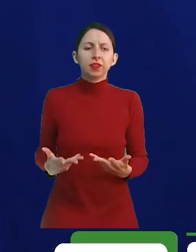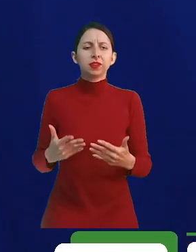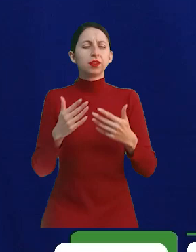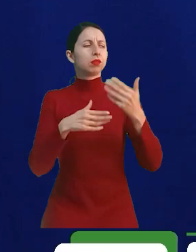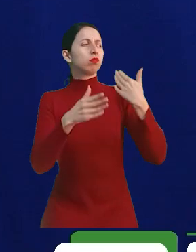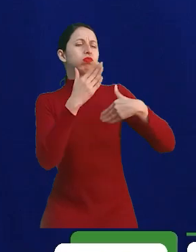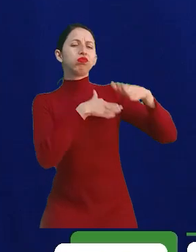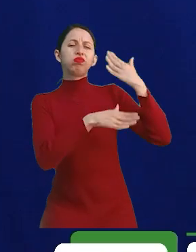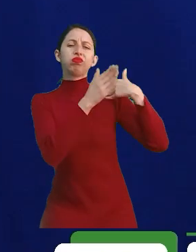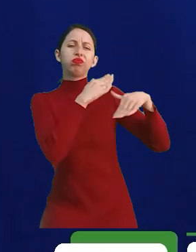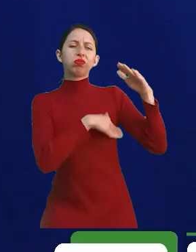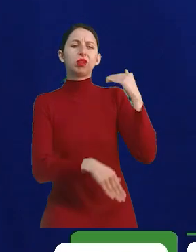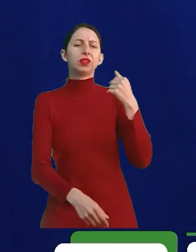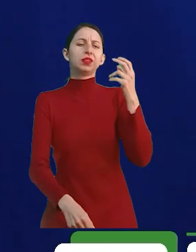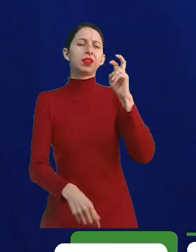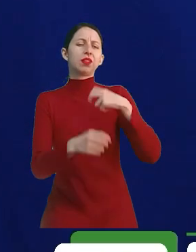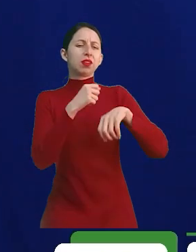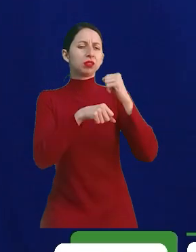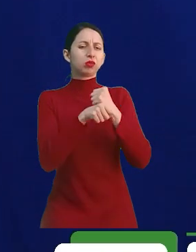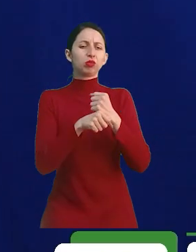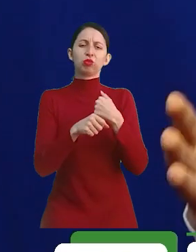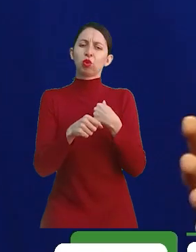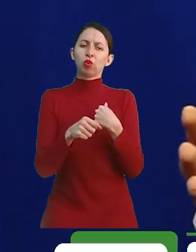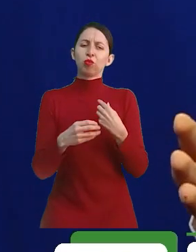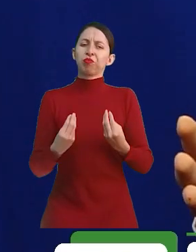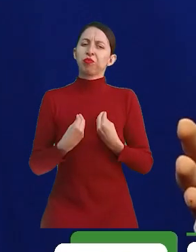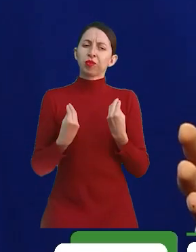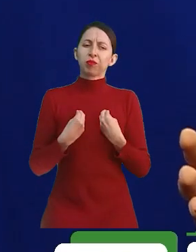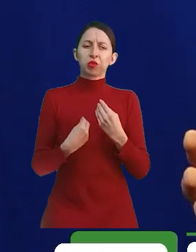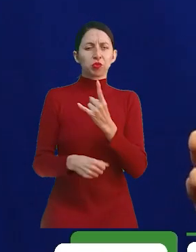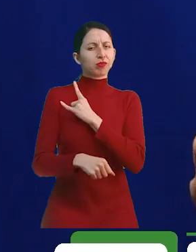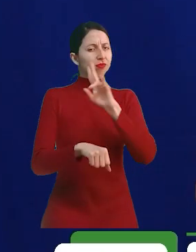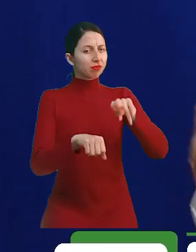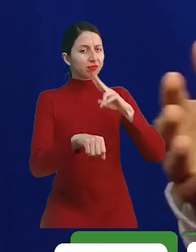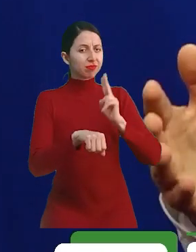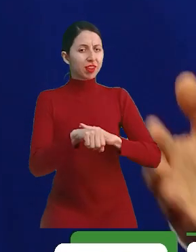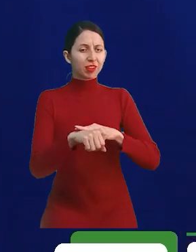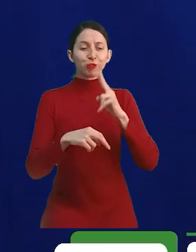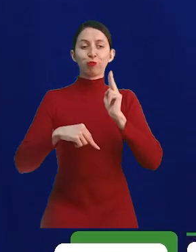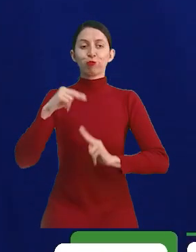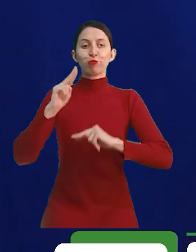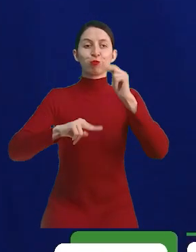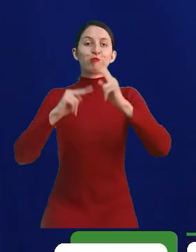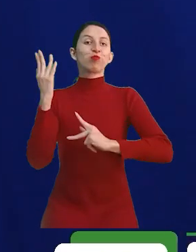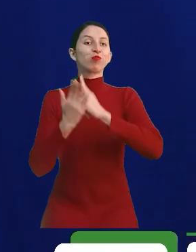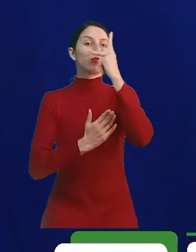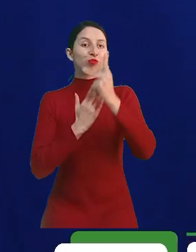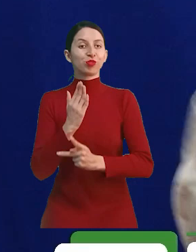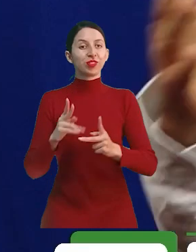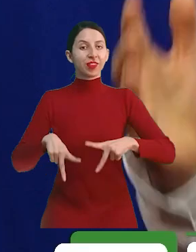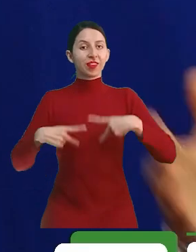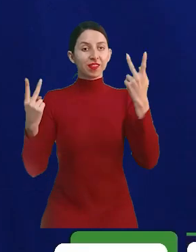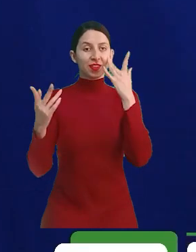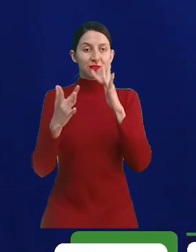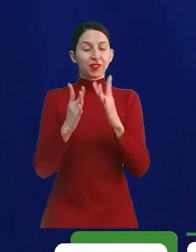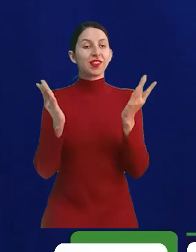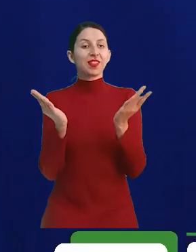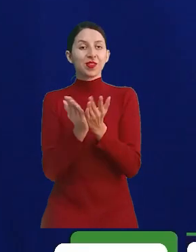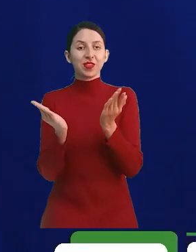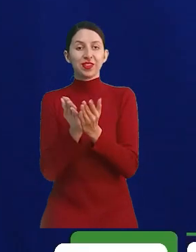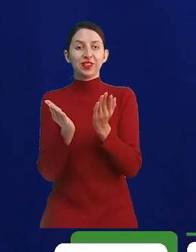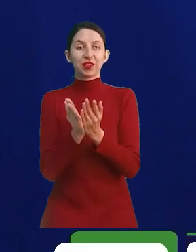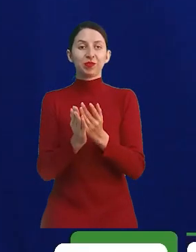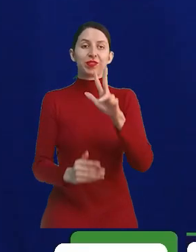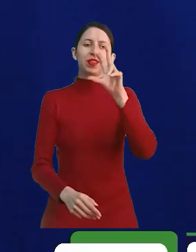quiero comentarles que desde hace 30 años vivo en la universidad de nariño construyendo un proyecto de vida alrededor de la